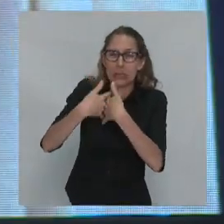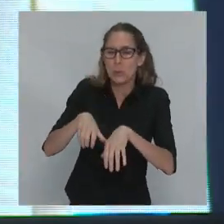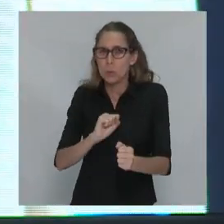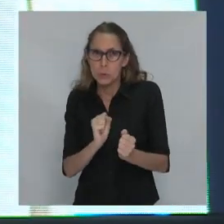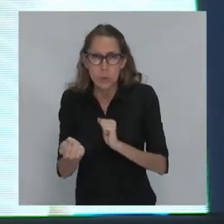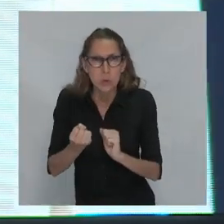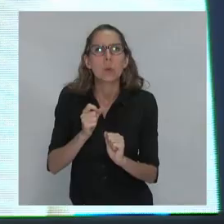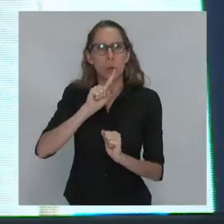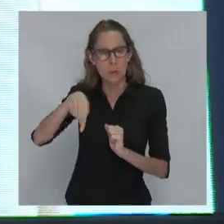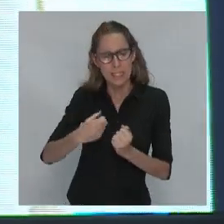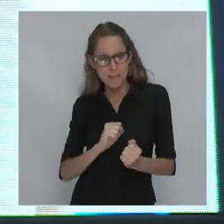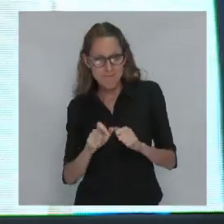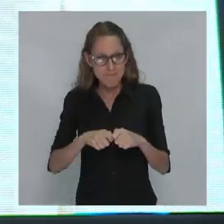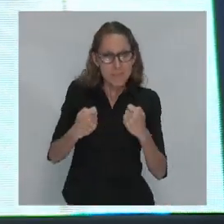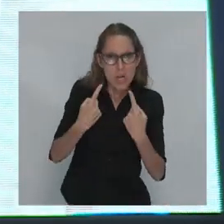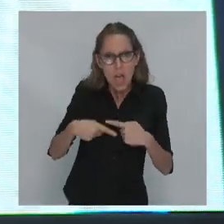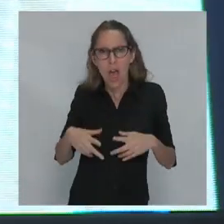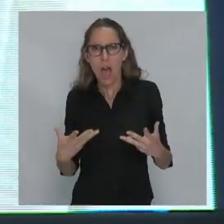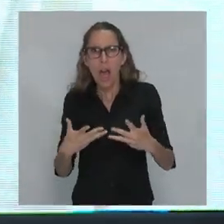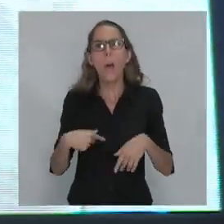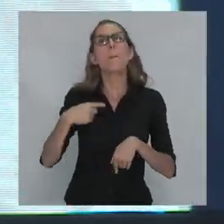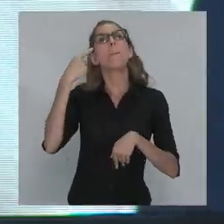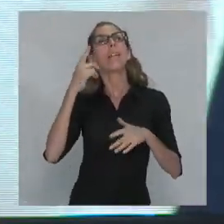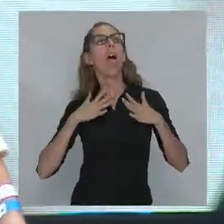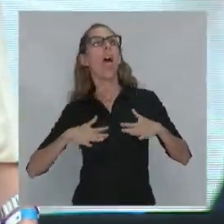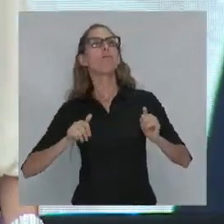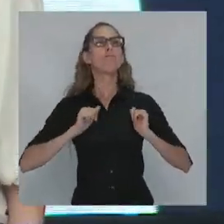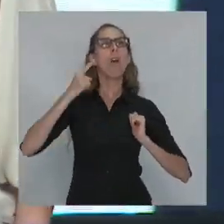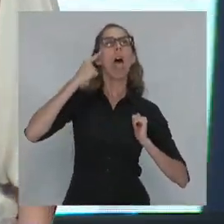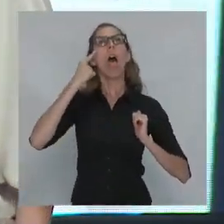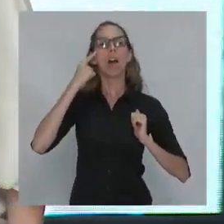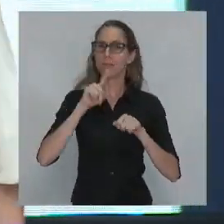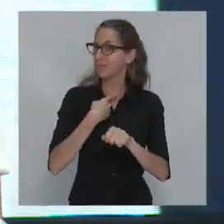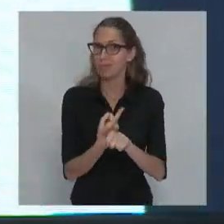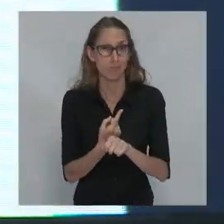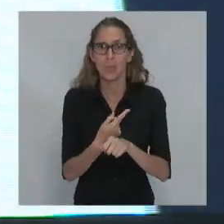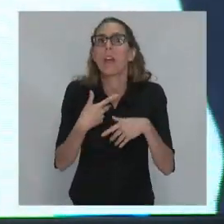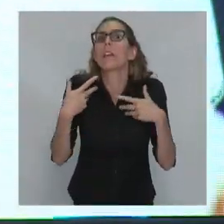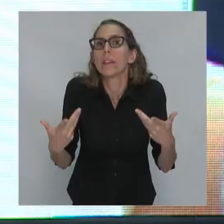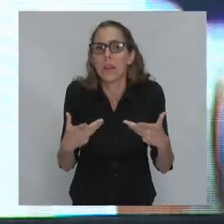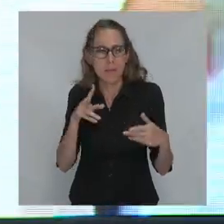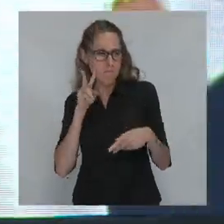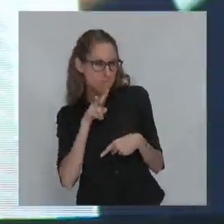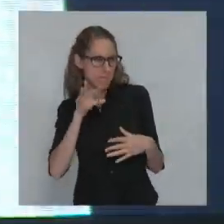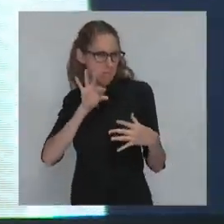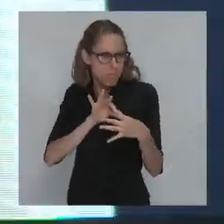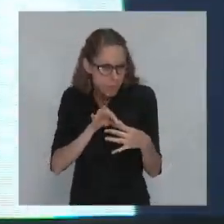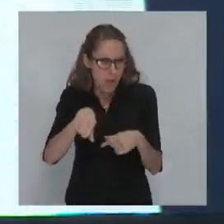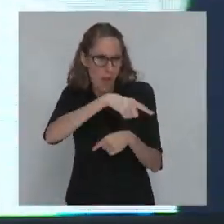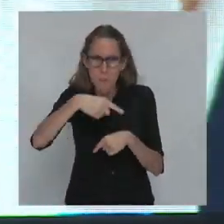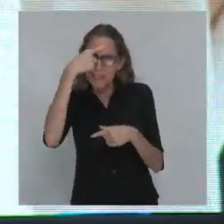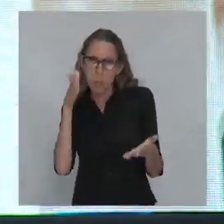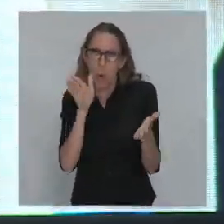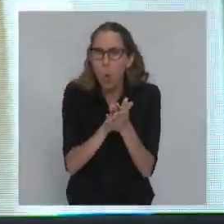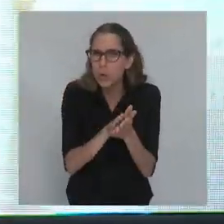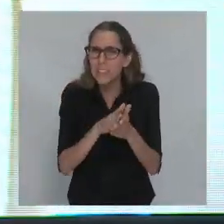pensar es incómodo, no podemos pensar cómodamente y mucho menos podemos estar cómodos con los que pensamos. Así que voy a